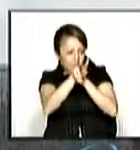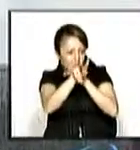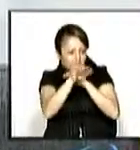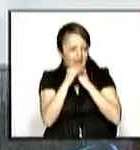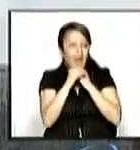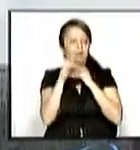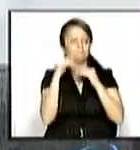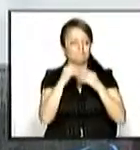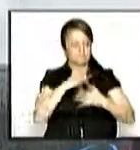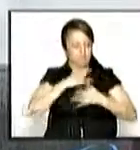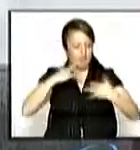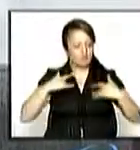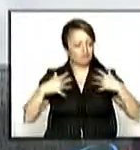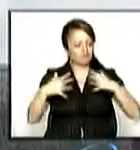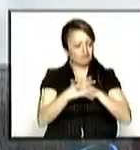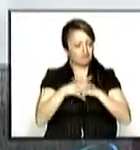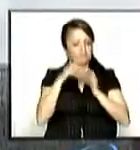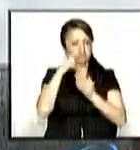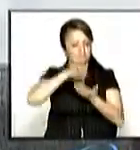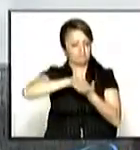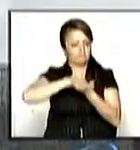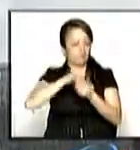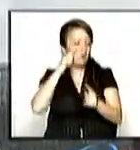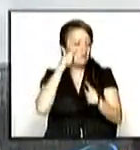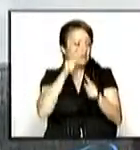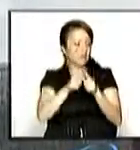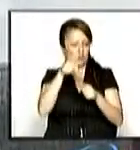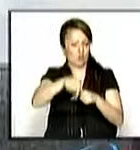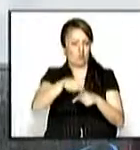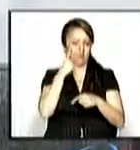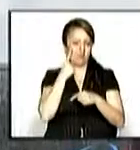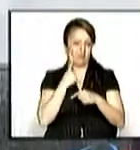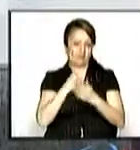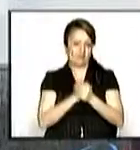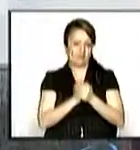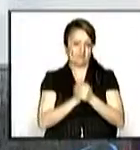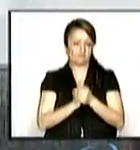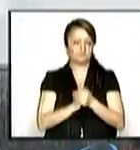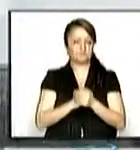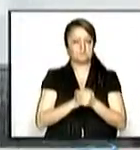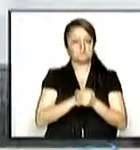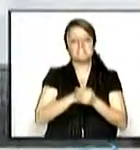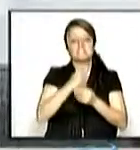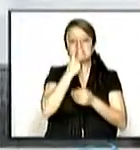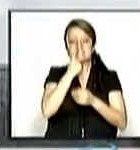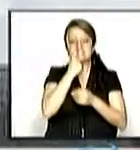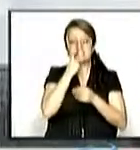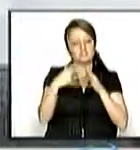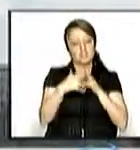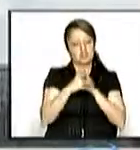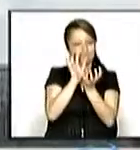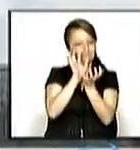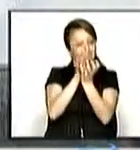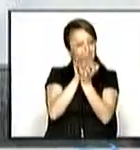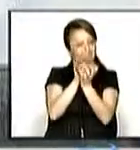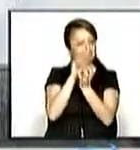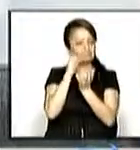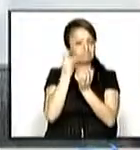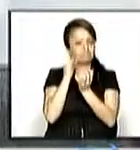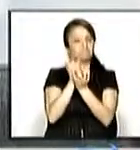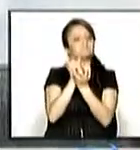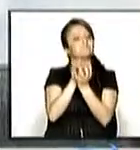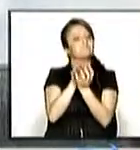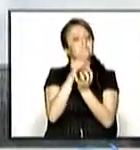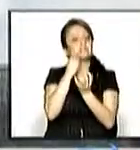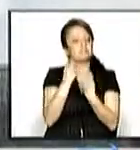salud, y que es lo que es el objetivo primordial de la odontología neurofocal, integrativa o biológica. Tengo el